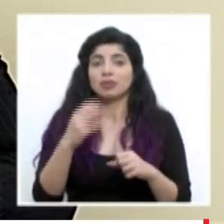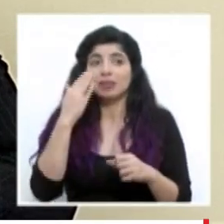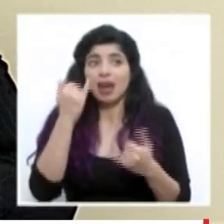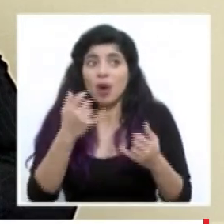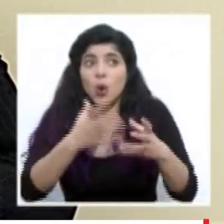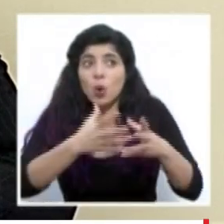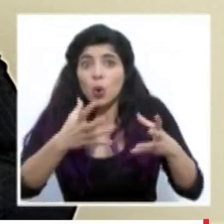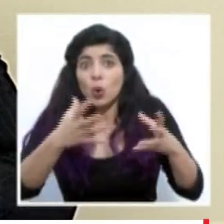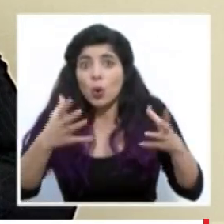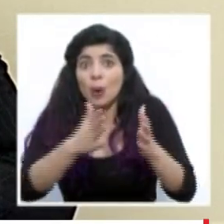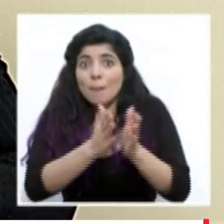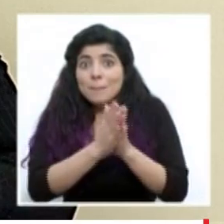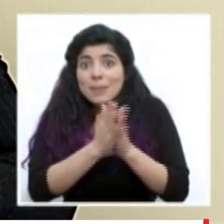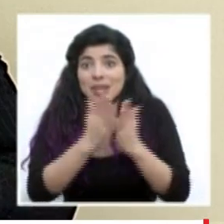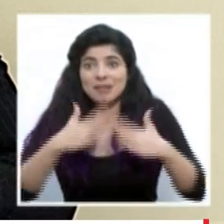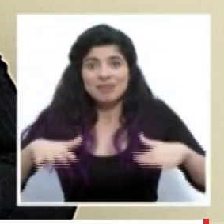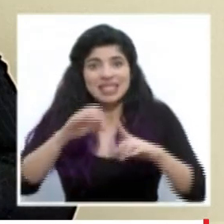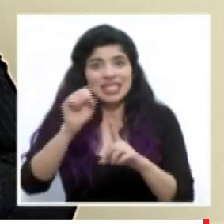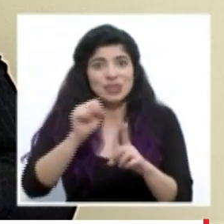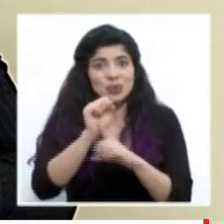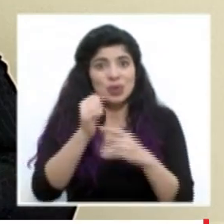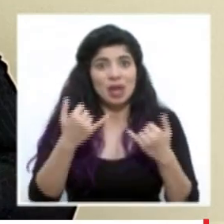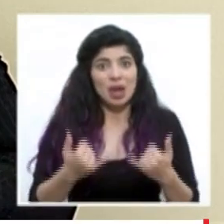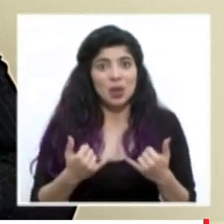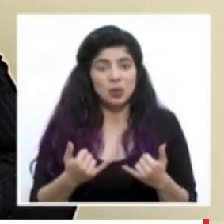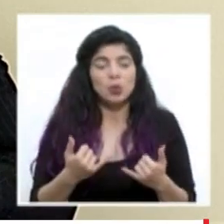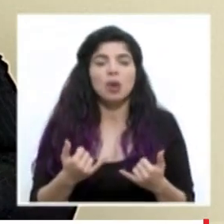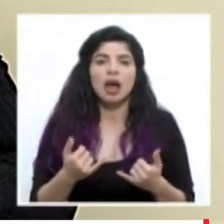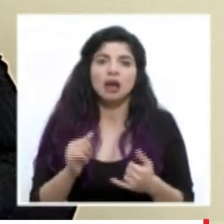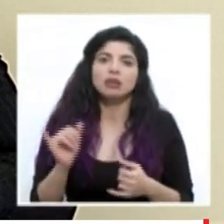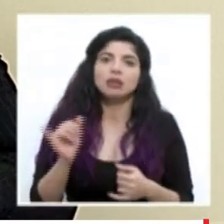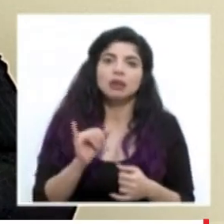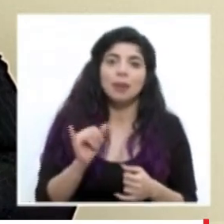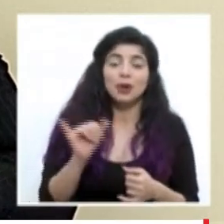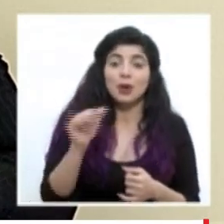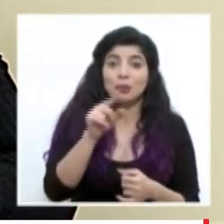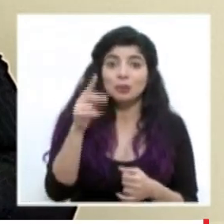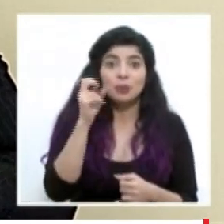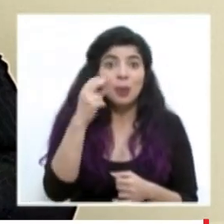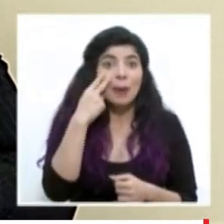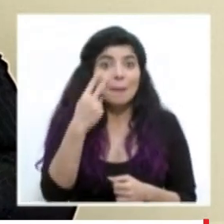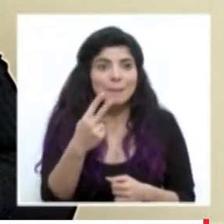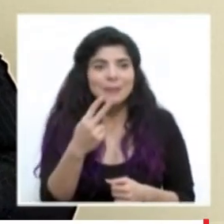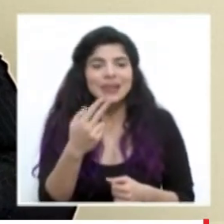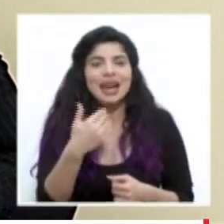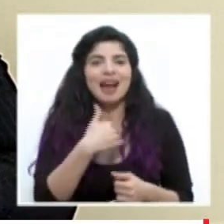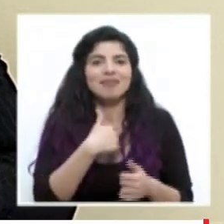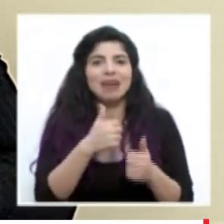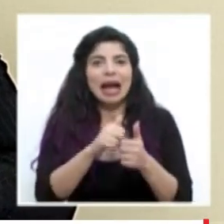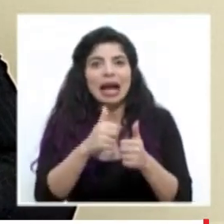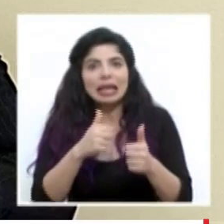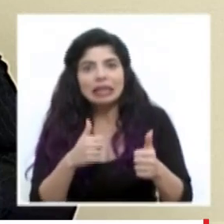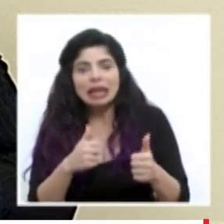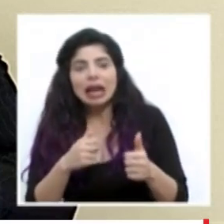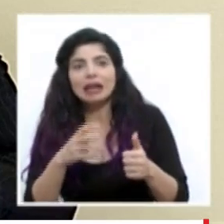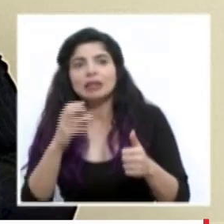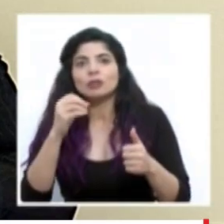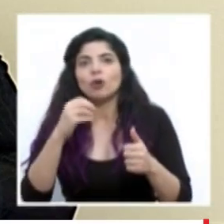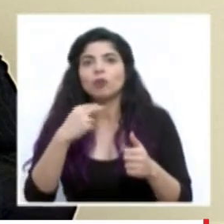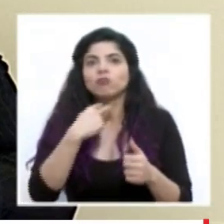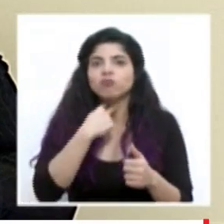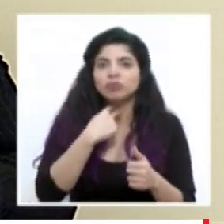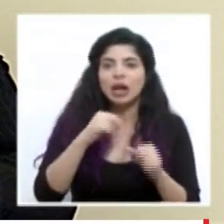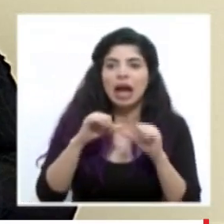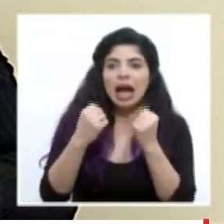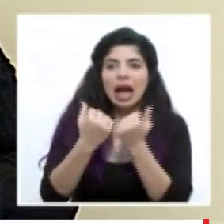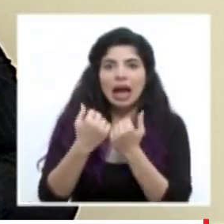alta demanda, en medio de un escenario como el que tenemos, pues también han habido, como ustedes lo ven, retrasos y colapsos en diferentes áreas,